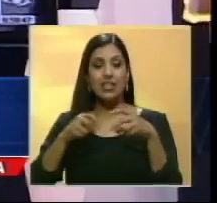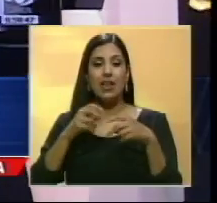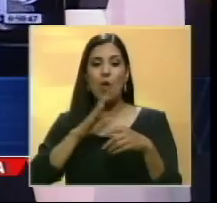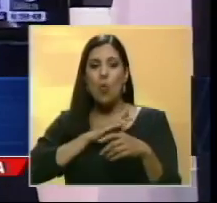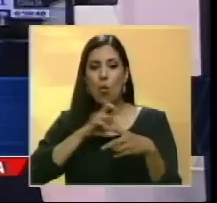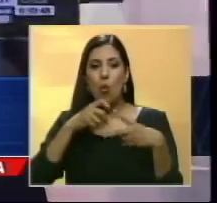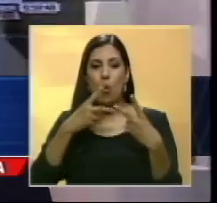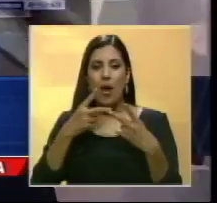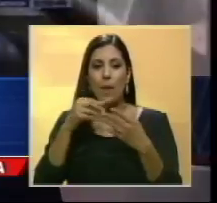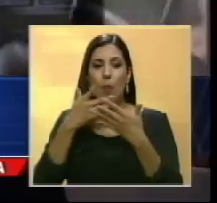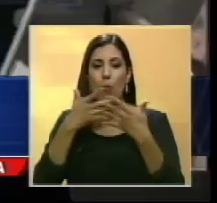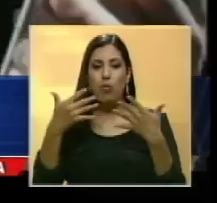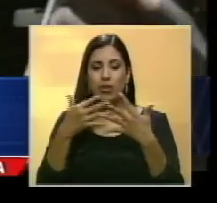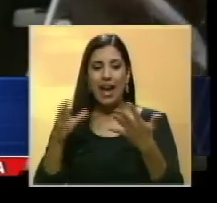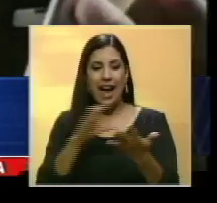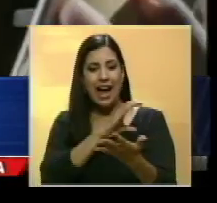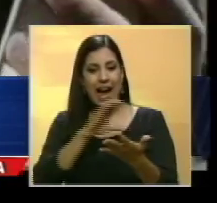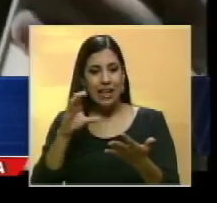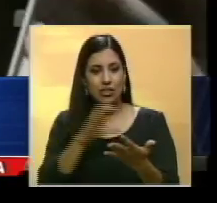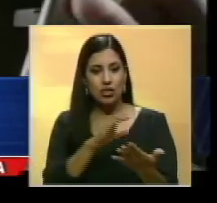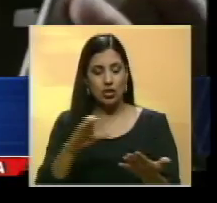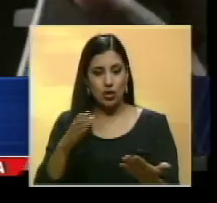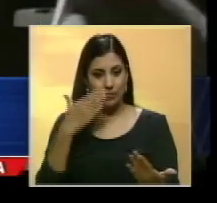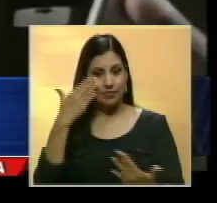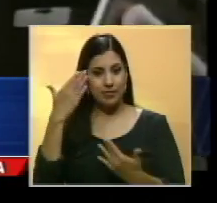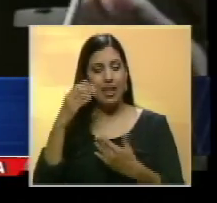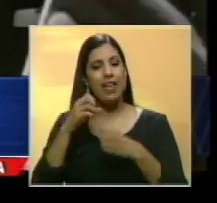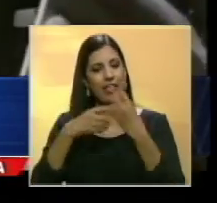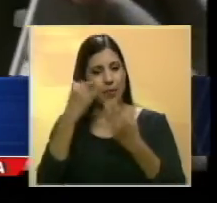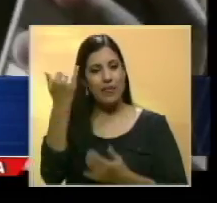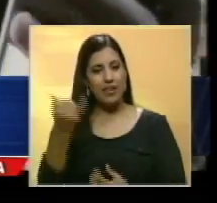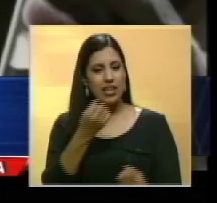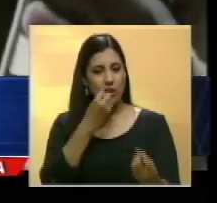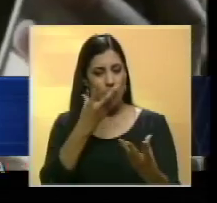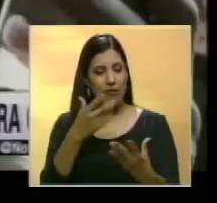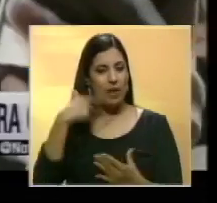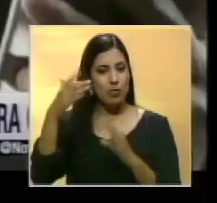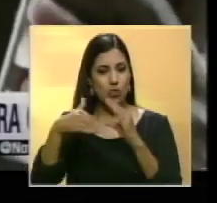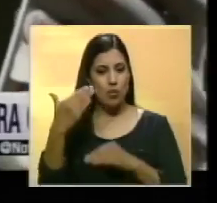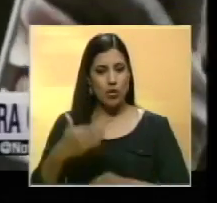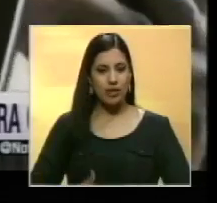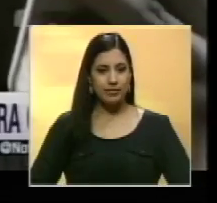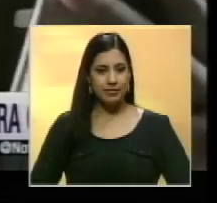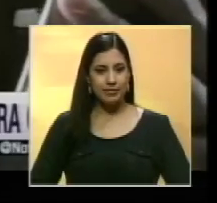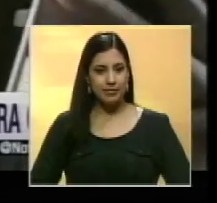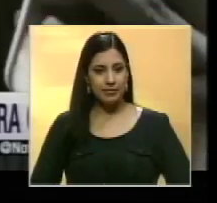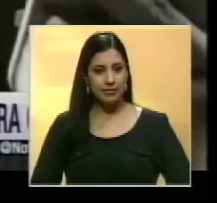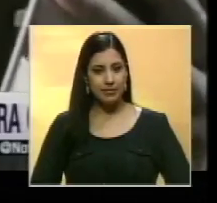una nota de una canción. En breve, con Federica Guzmán en Estrenos y Estrellas.